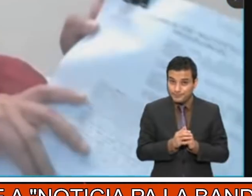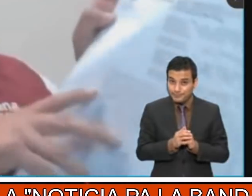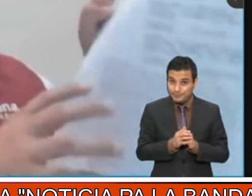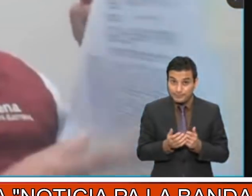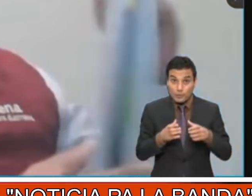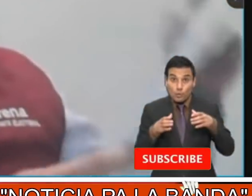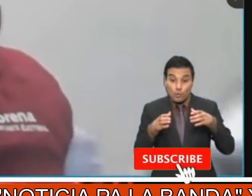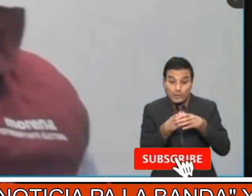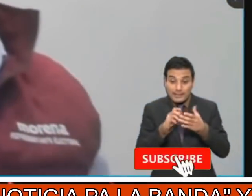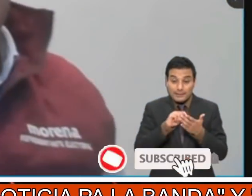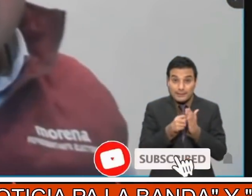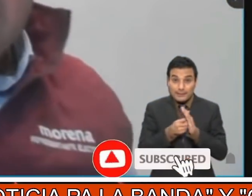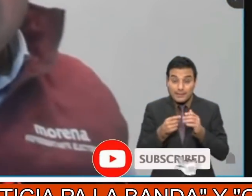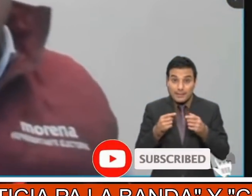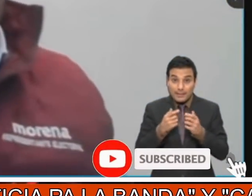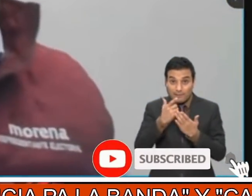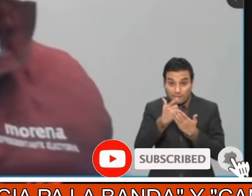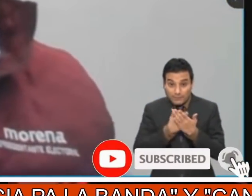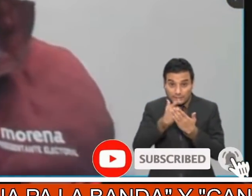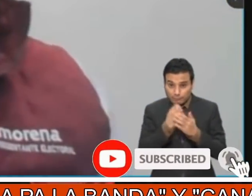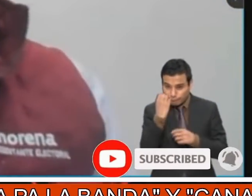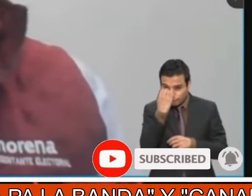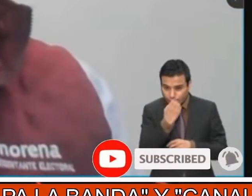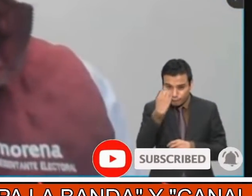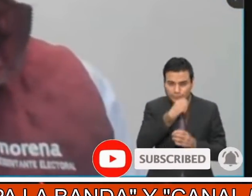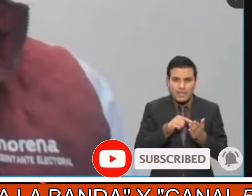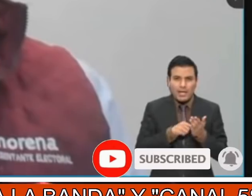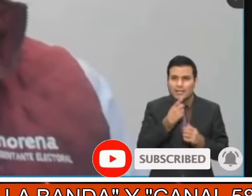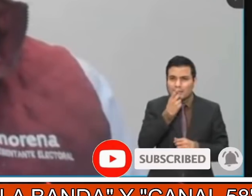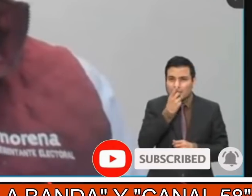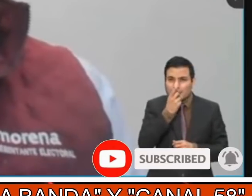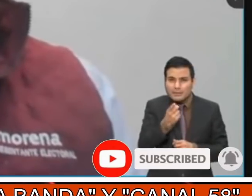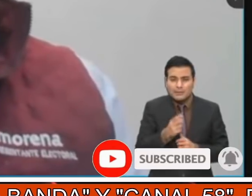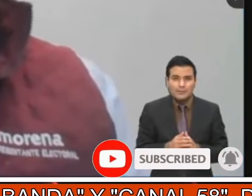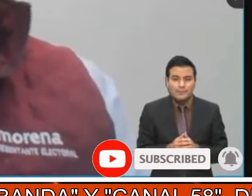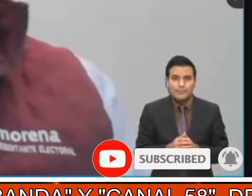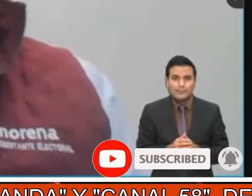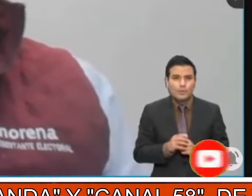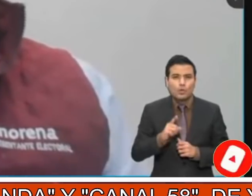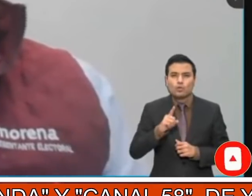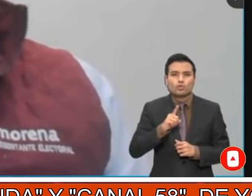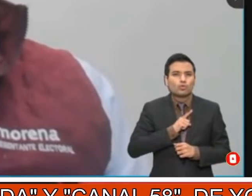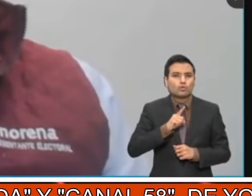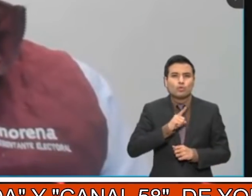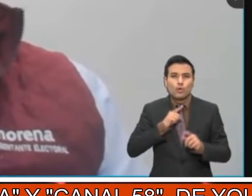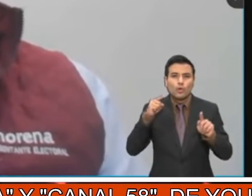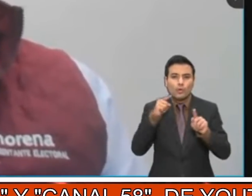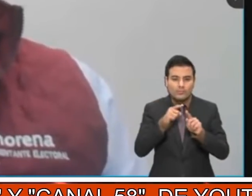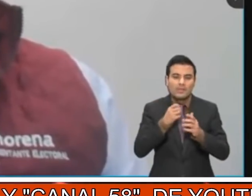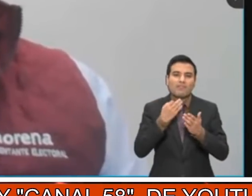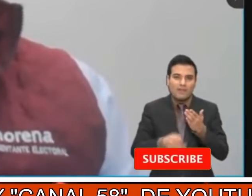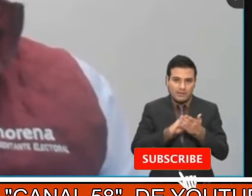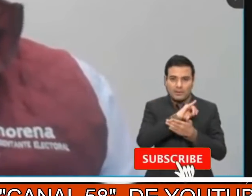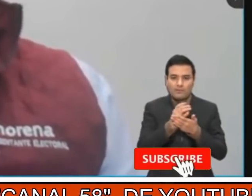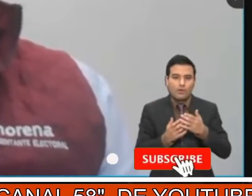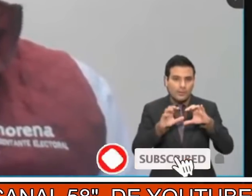Unidad Técnica de Fiscalización se circunscribe y redunda en el solo hecho de la no presentación del